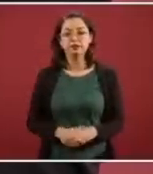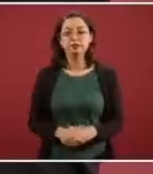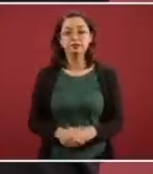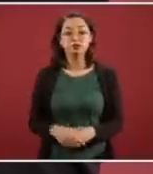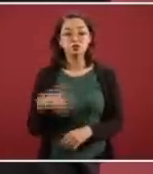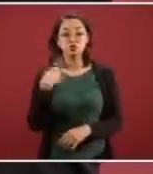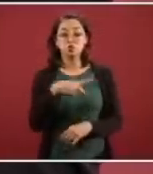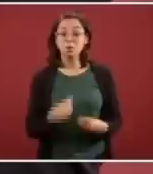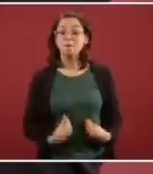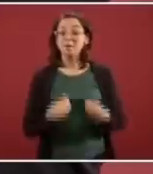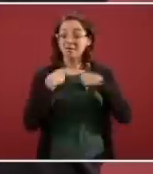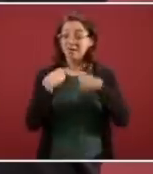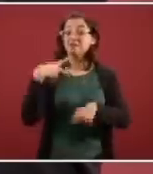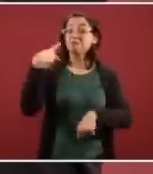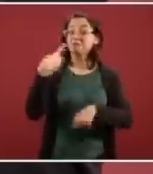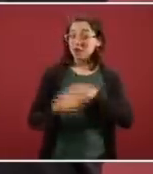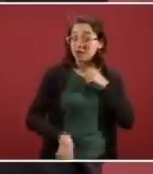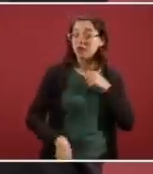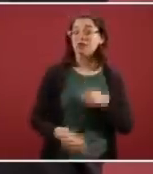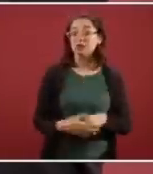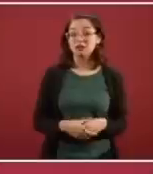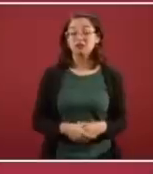arriesgando su vida,